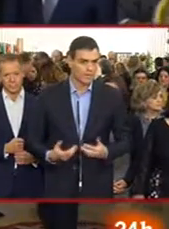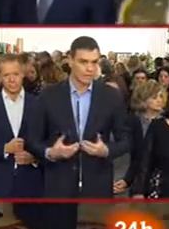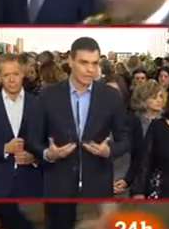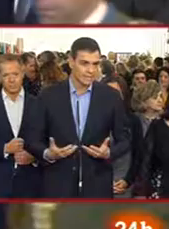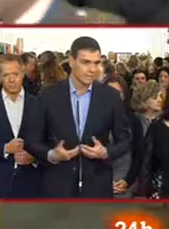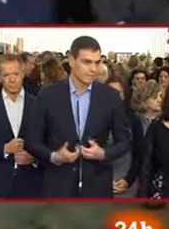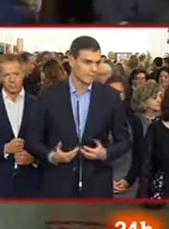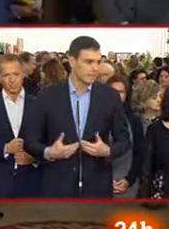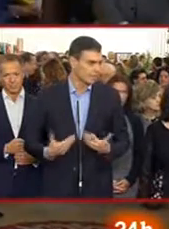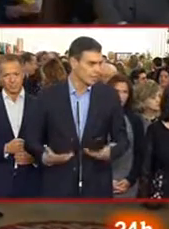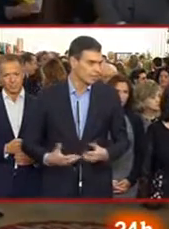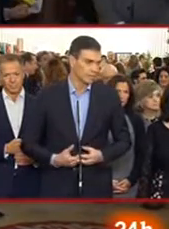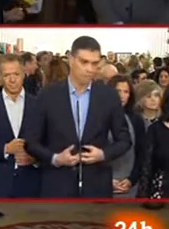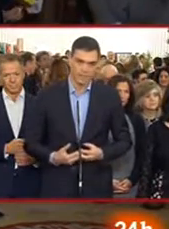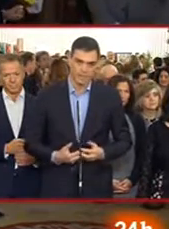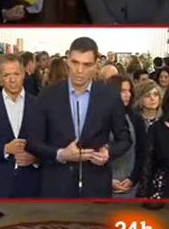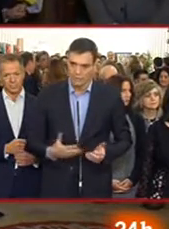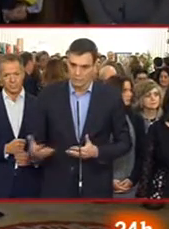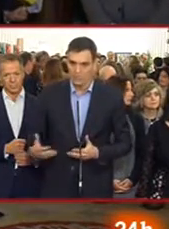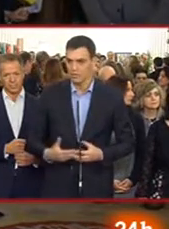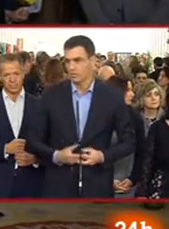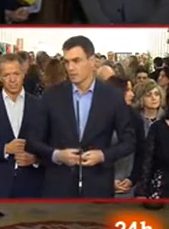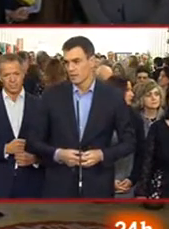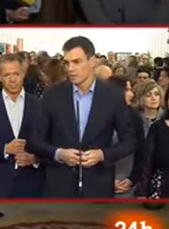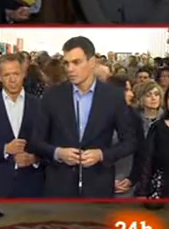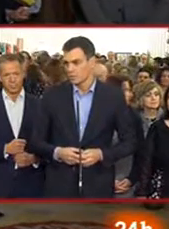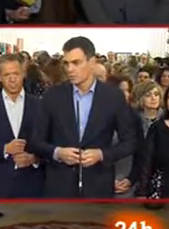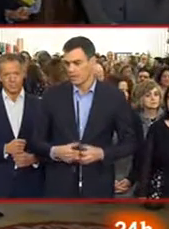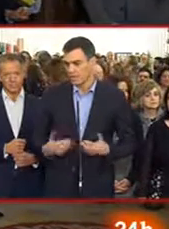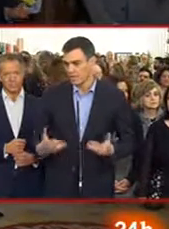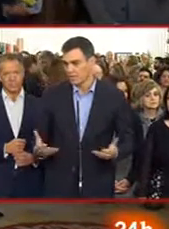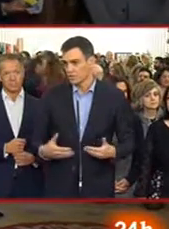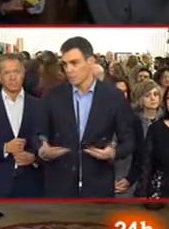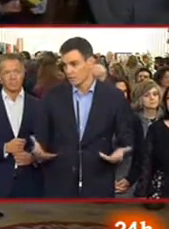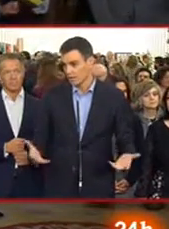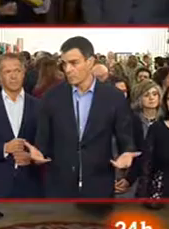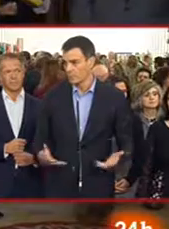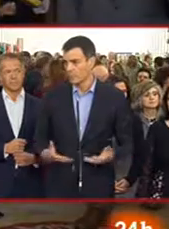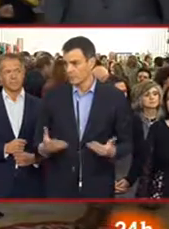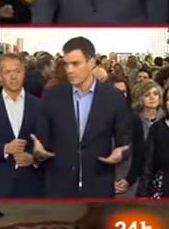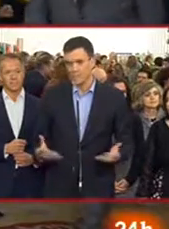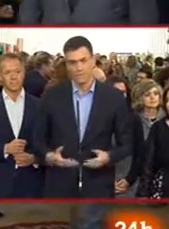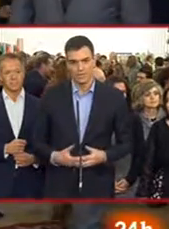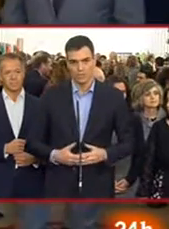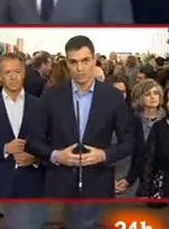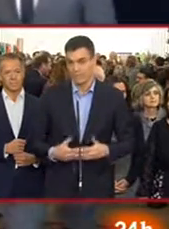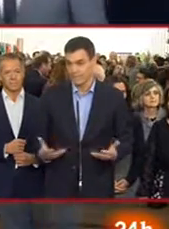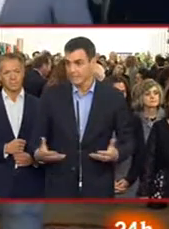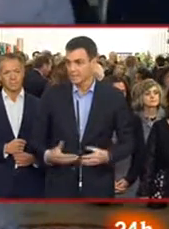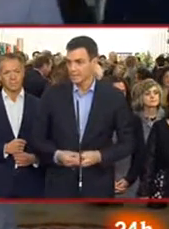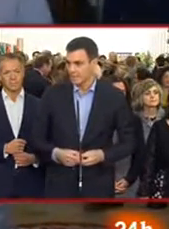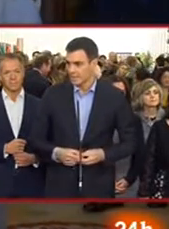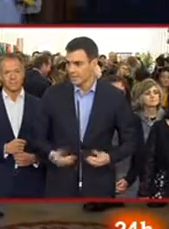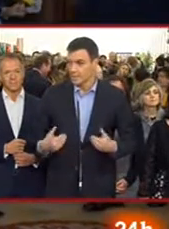una lectura crítica desde la política, porque durante estos años hemos visto algunos derechos, como por ejemplo el derecho a la vivienda o el derecho a la